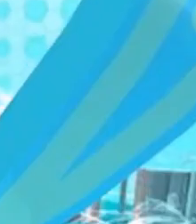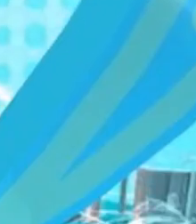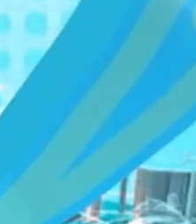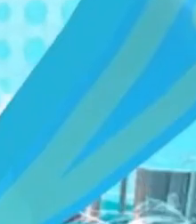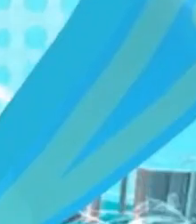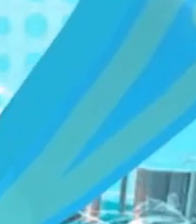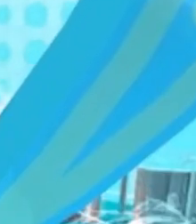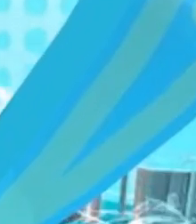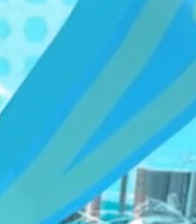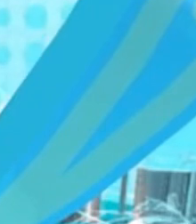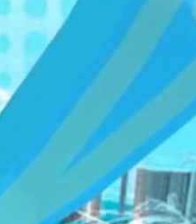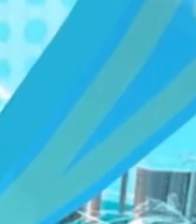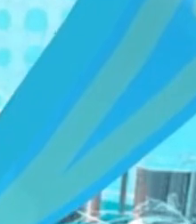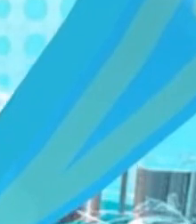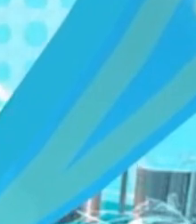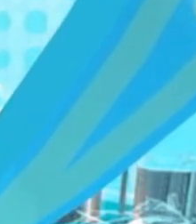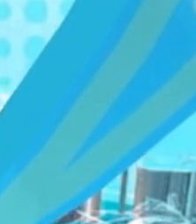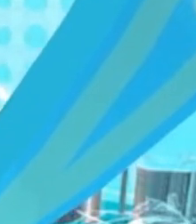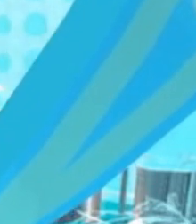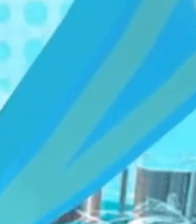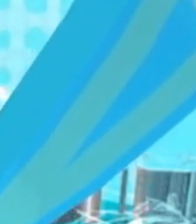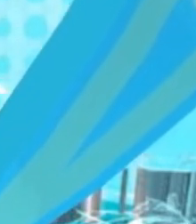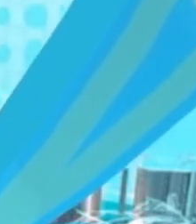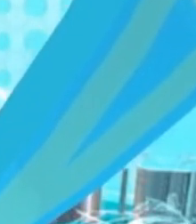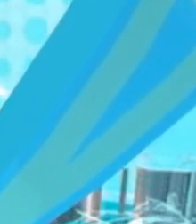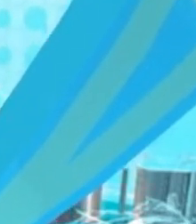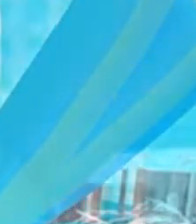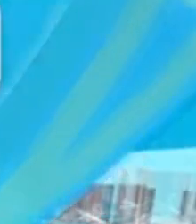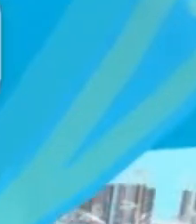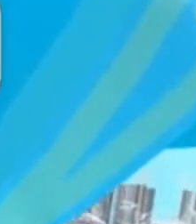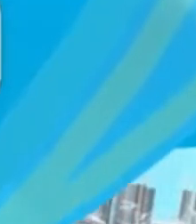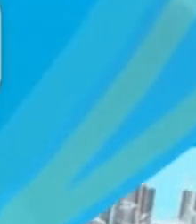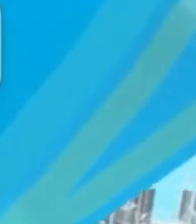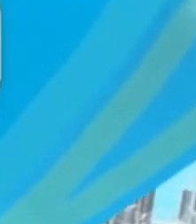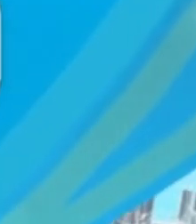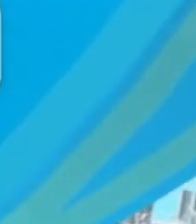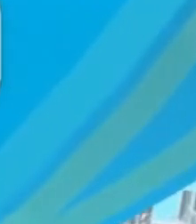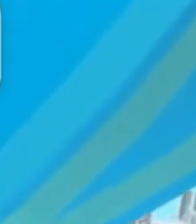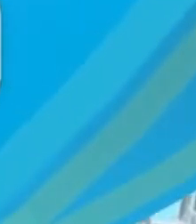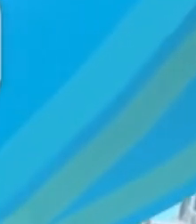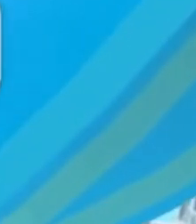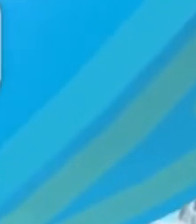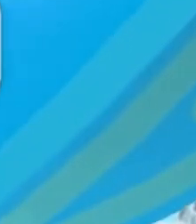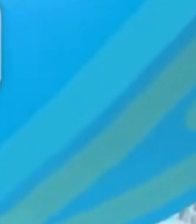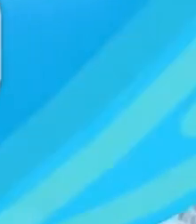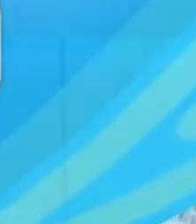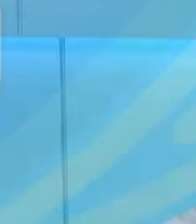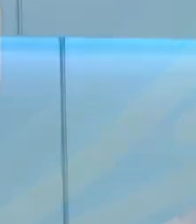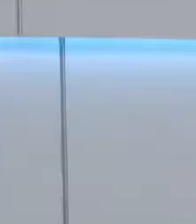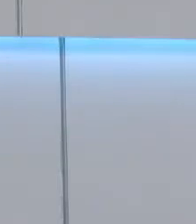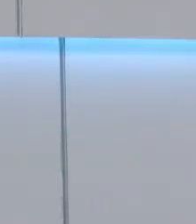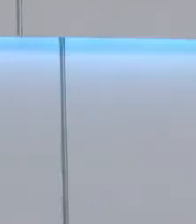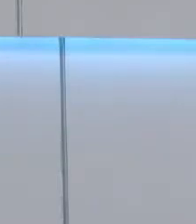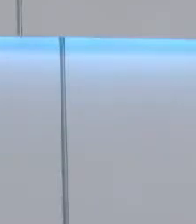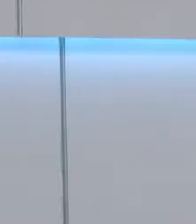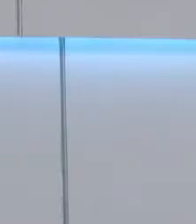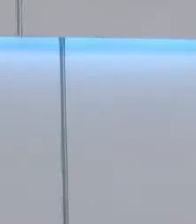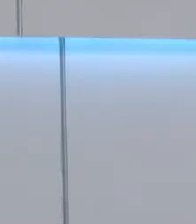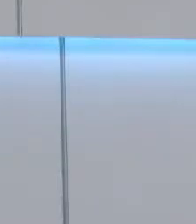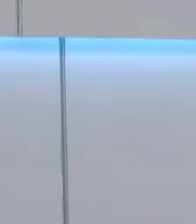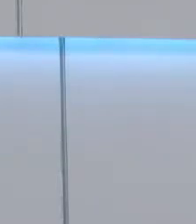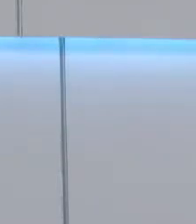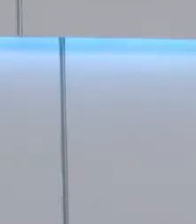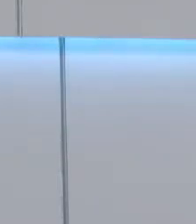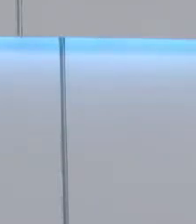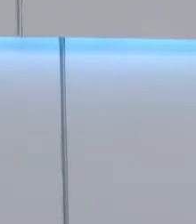Televisión. Banco Popular presenta El Tipo de Cambio. a